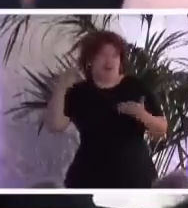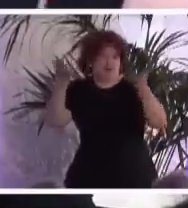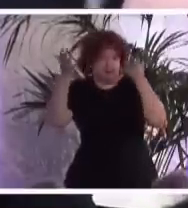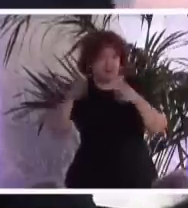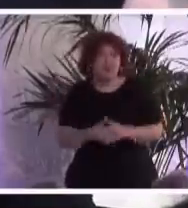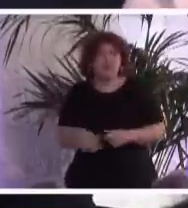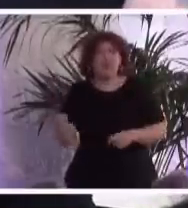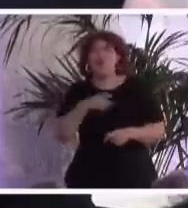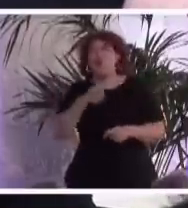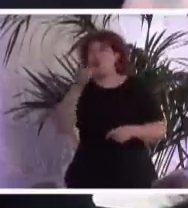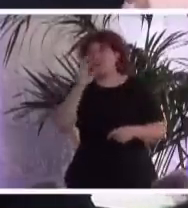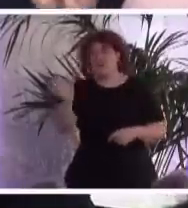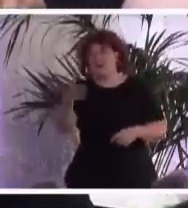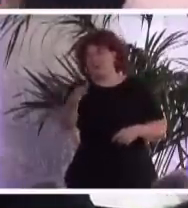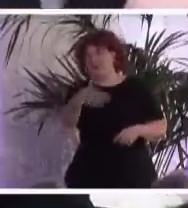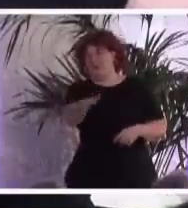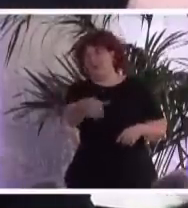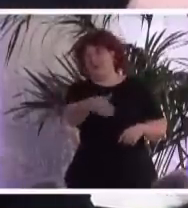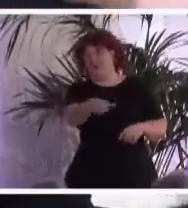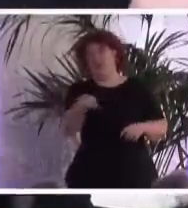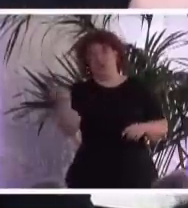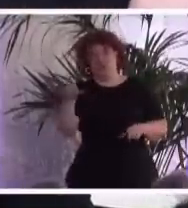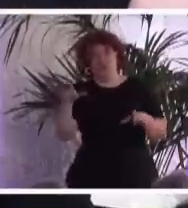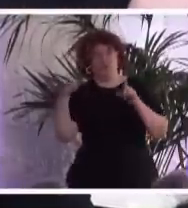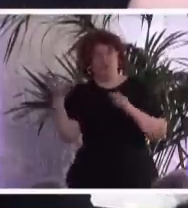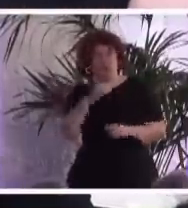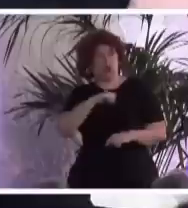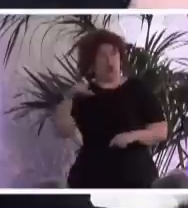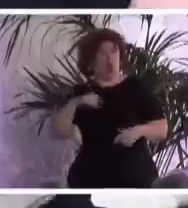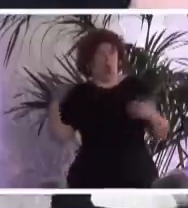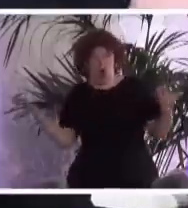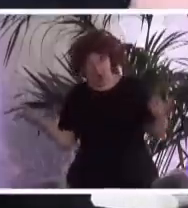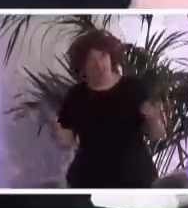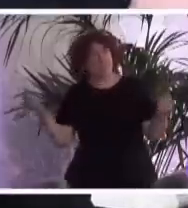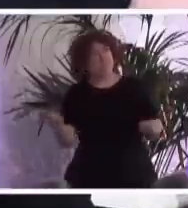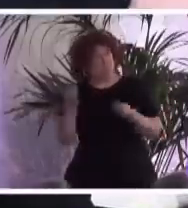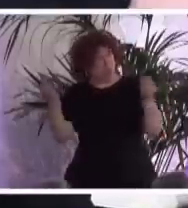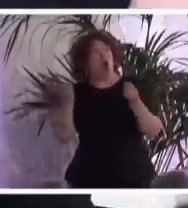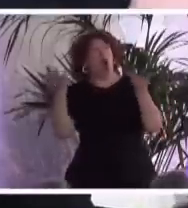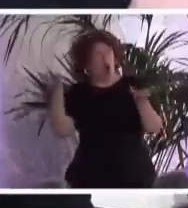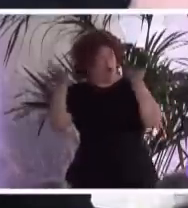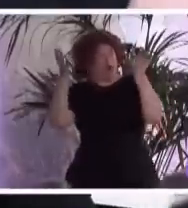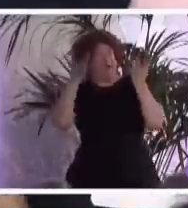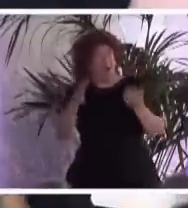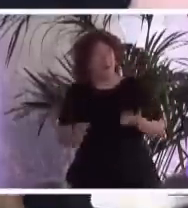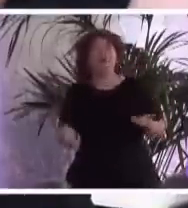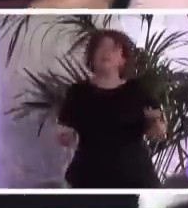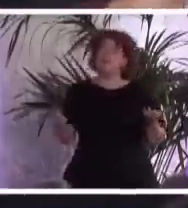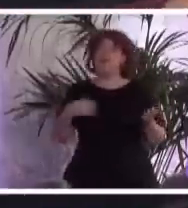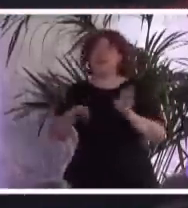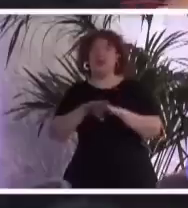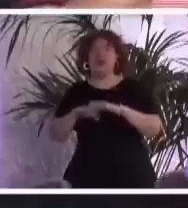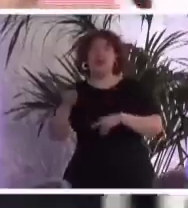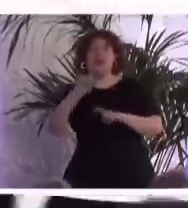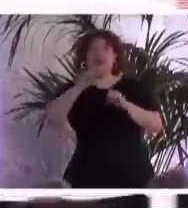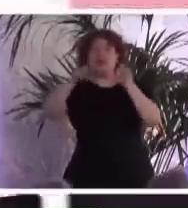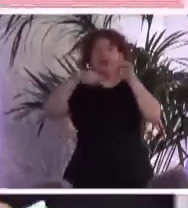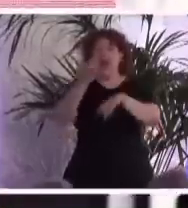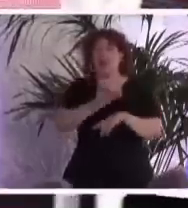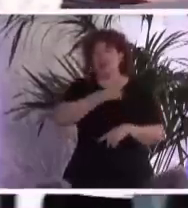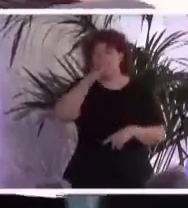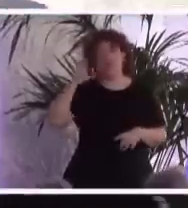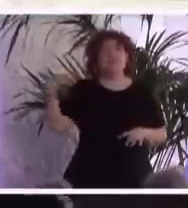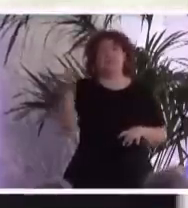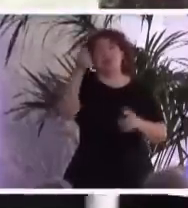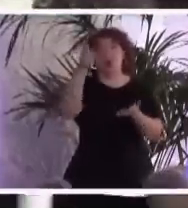le dijeron quítate a estos de medio preséntate tú sola que te va a ir de cine entonces la derecha recuperó el poder en el ayuntamiento de